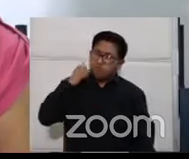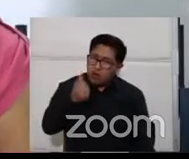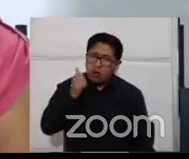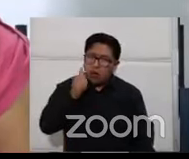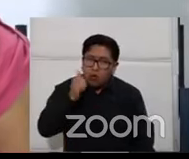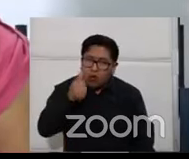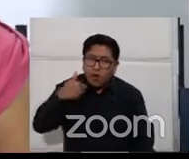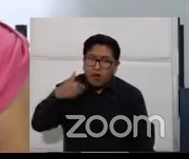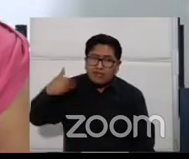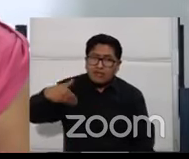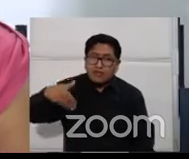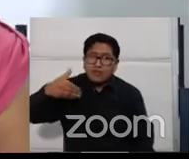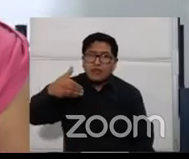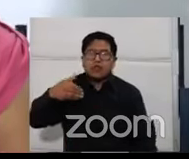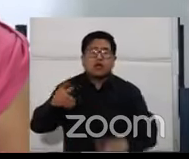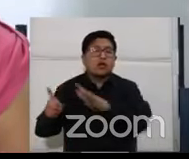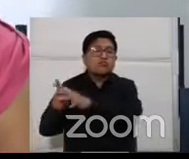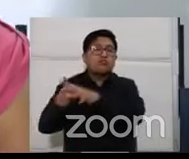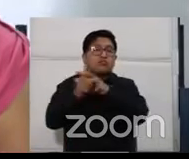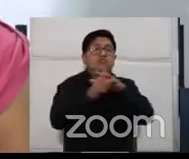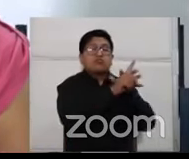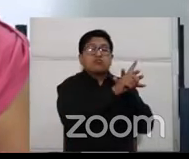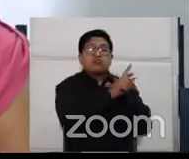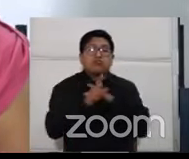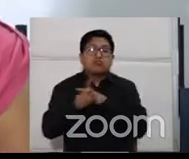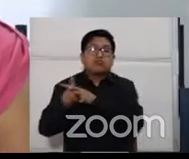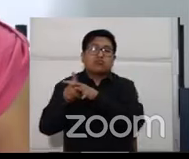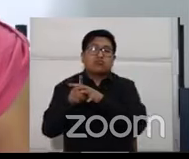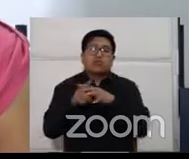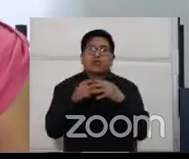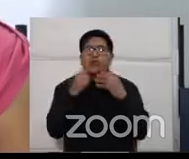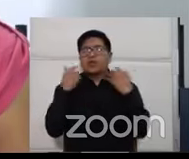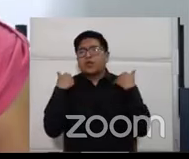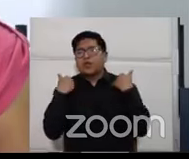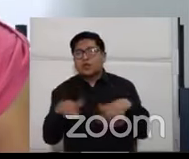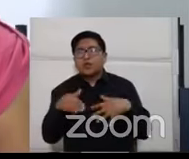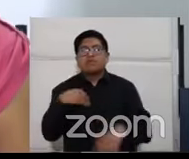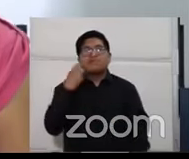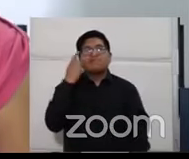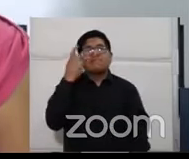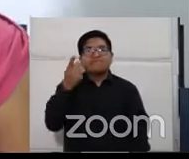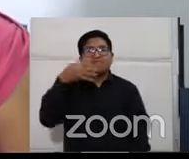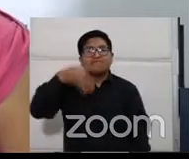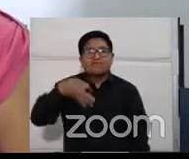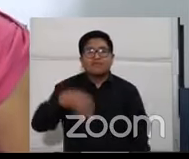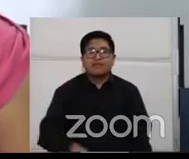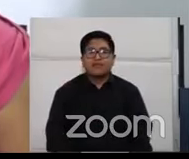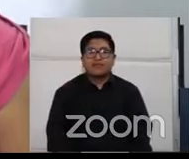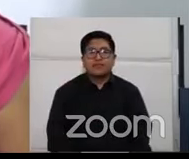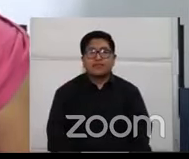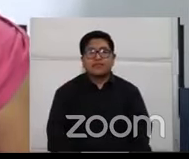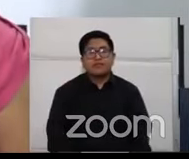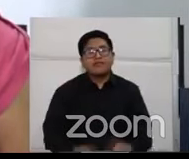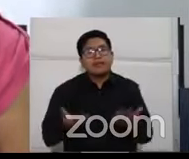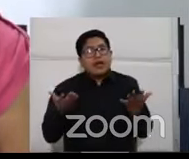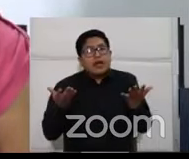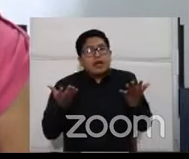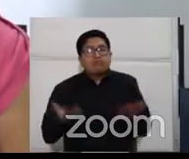generando golpes en el rostro al momento de transitar nuestras calles las estimaciones